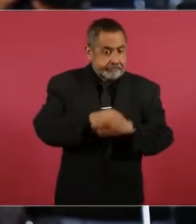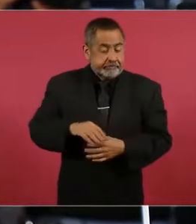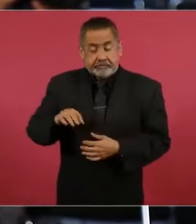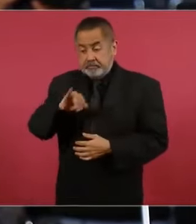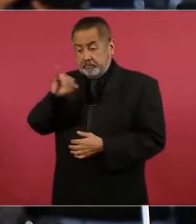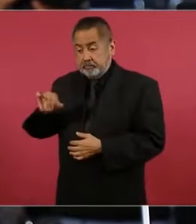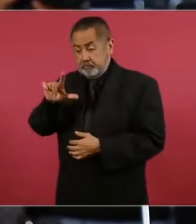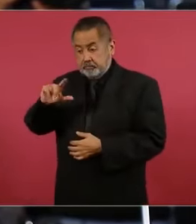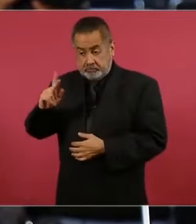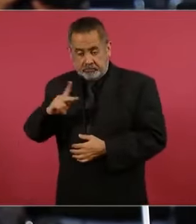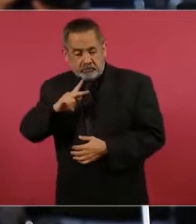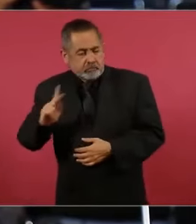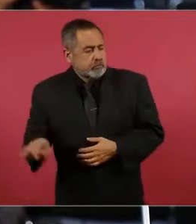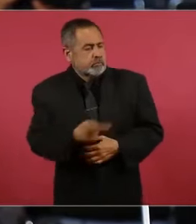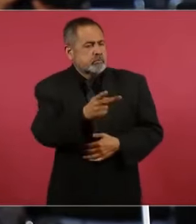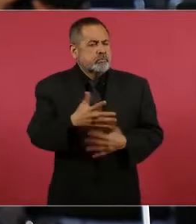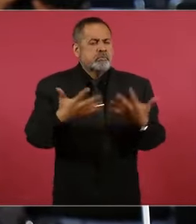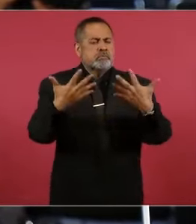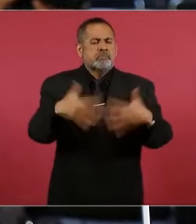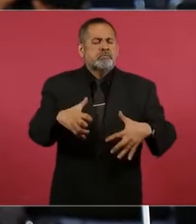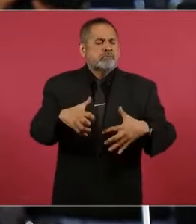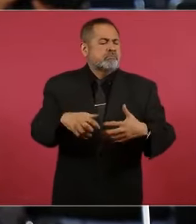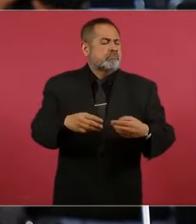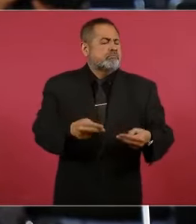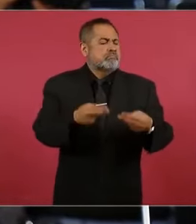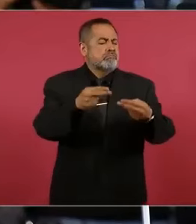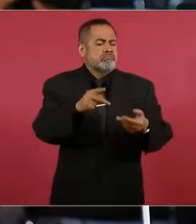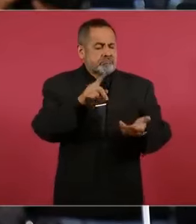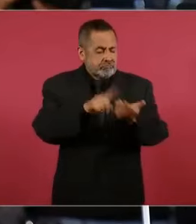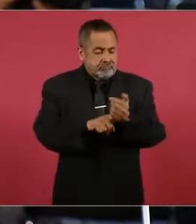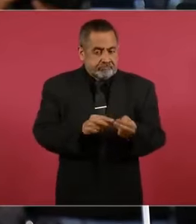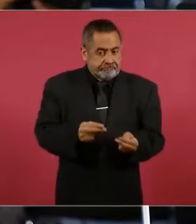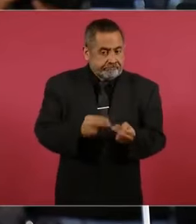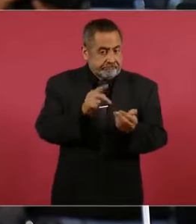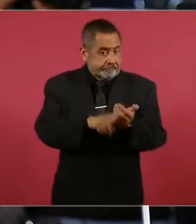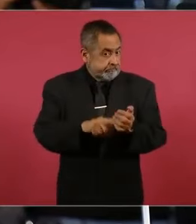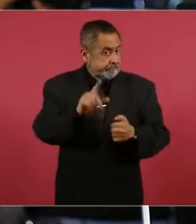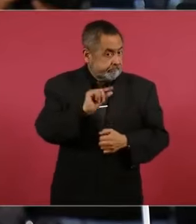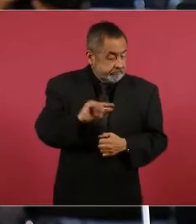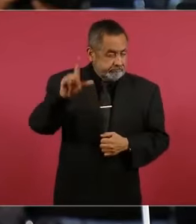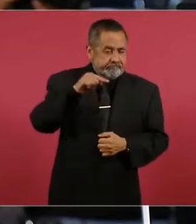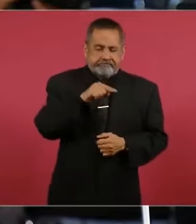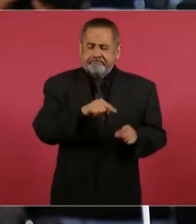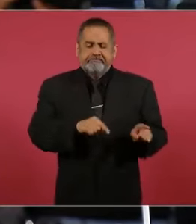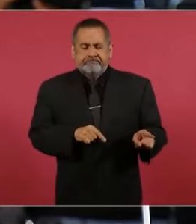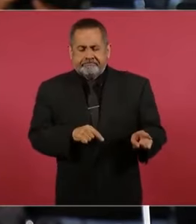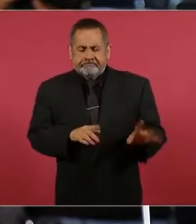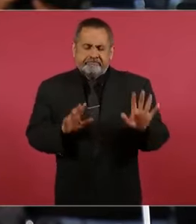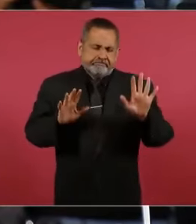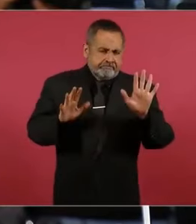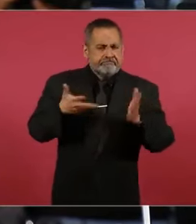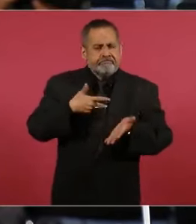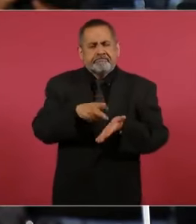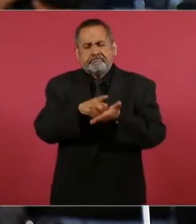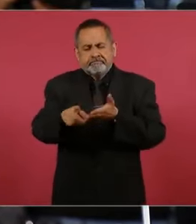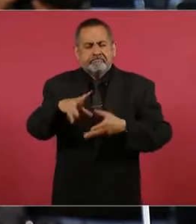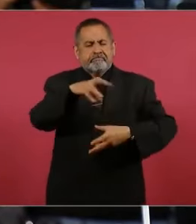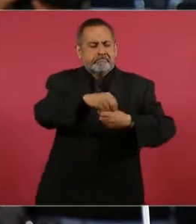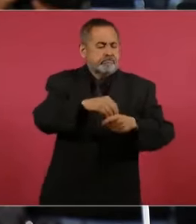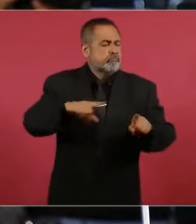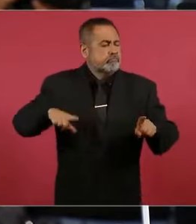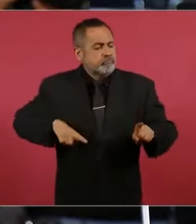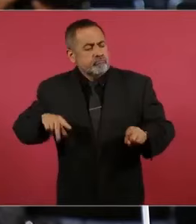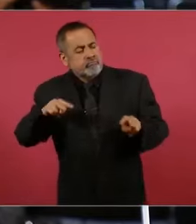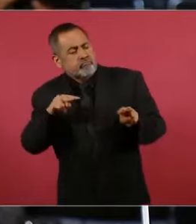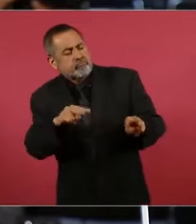preguntó: ¿una empresa mercantil organizada como negocio profesional tiene derecho a que el